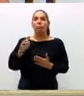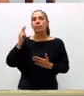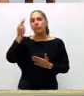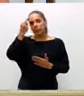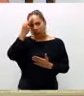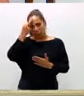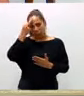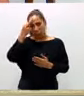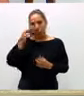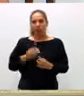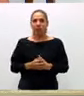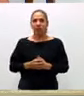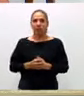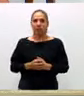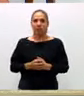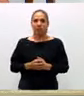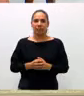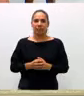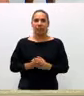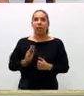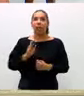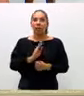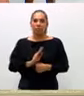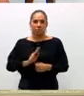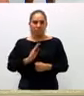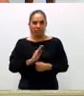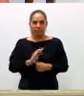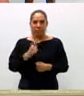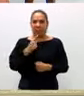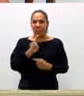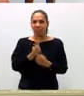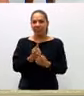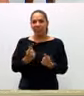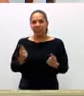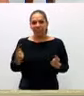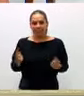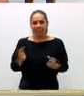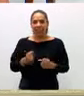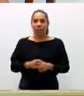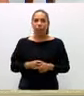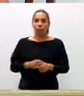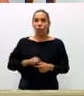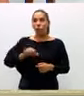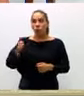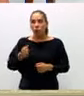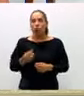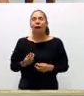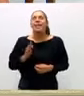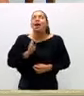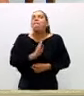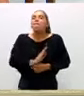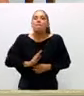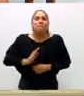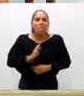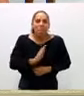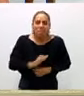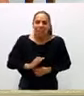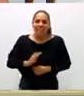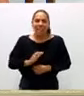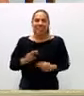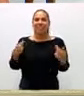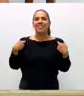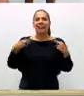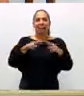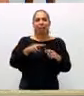extender una gran y afectuosa felicitación a las y los docentes por la conmemoración del Día del Maestro y la Maestra del